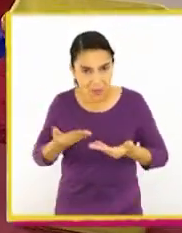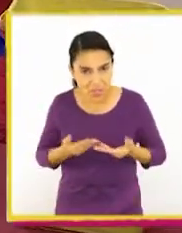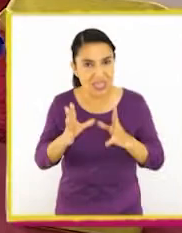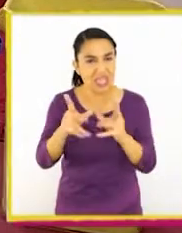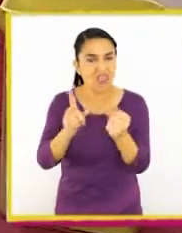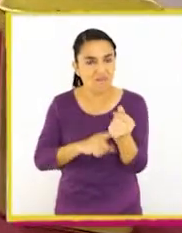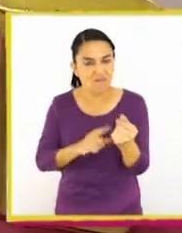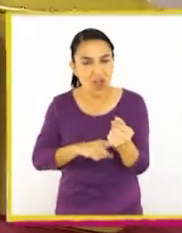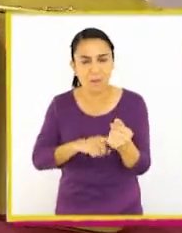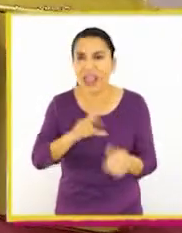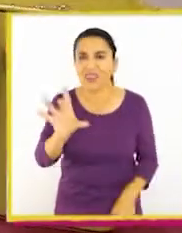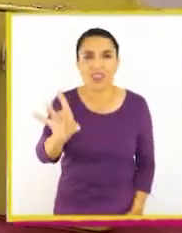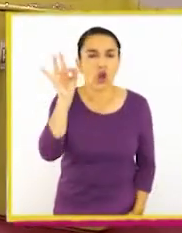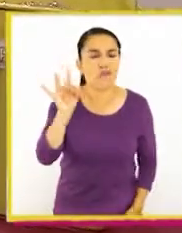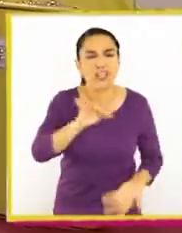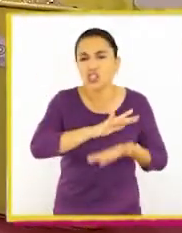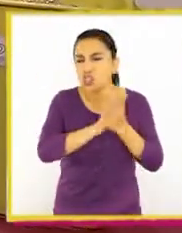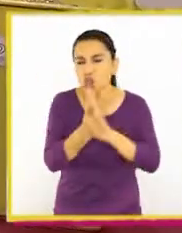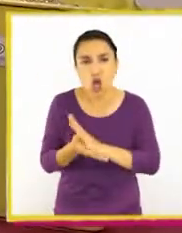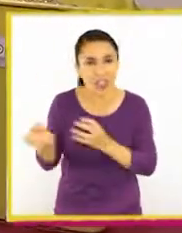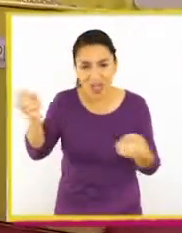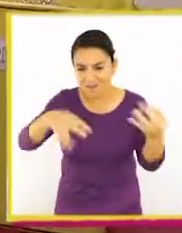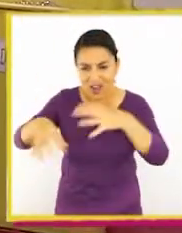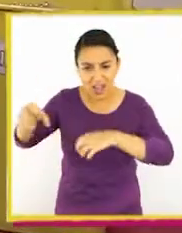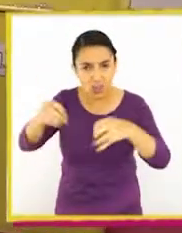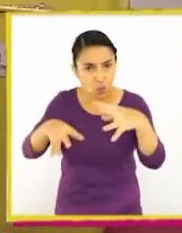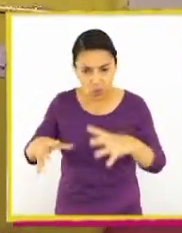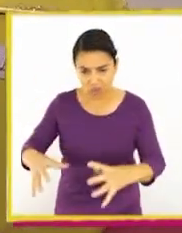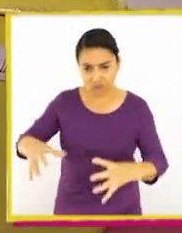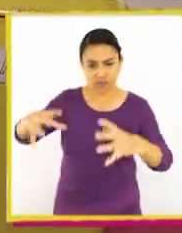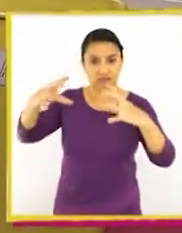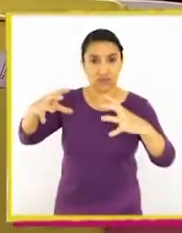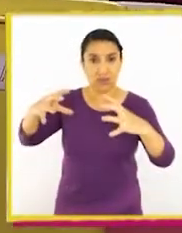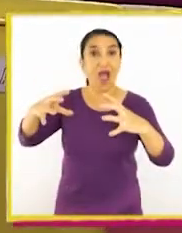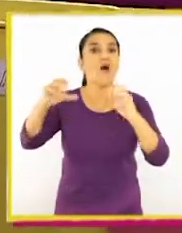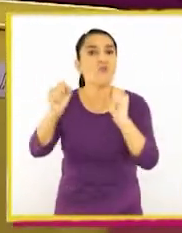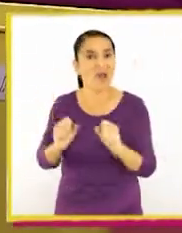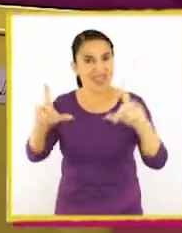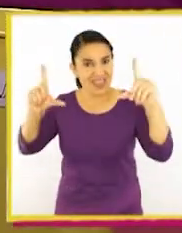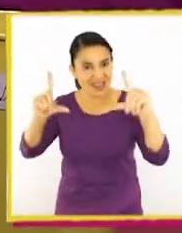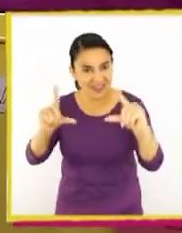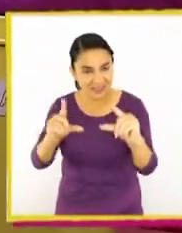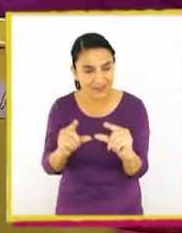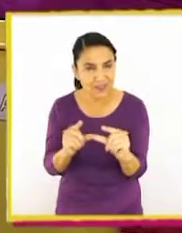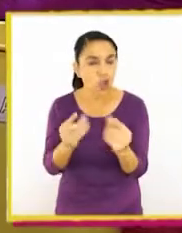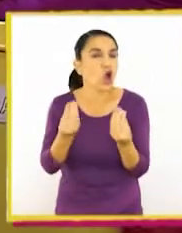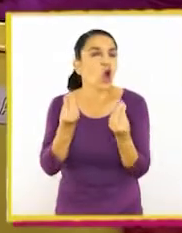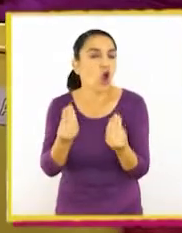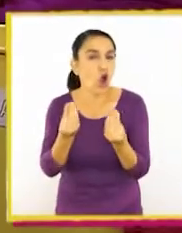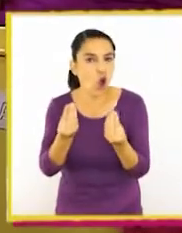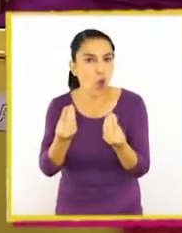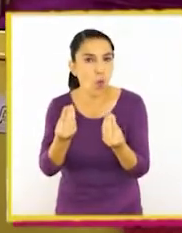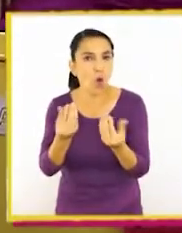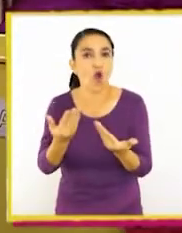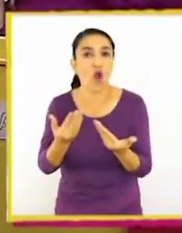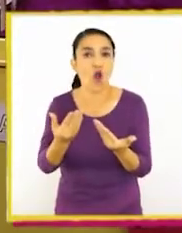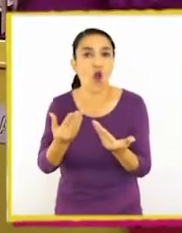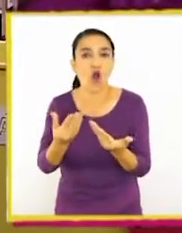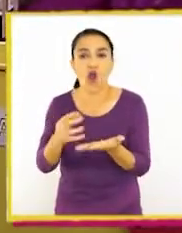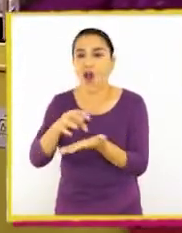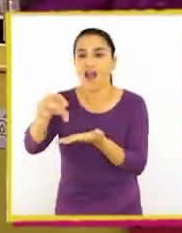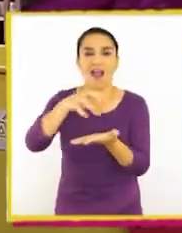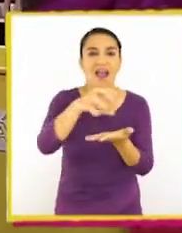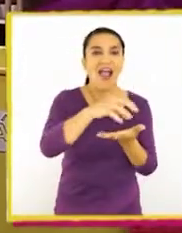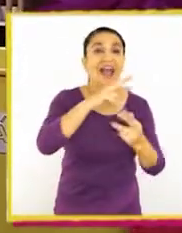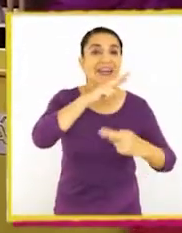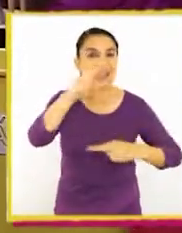Inviten a sus familias a descubrir toda la basura que podemos generar y reducir si es que utilizamos este método de